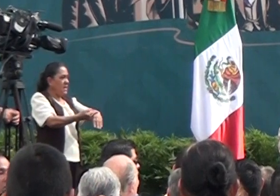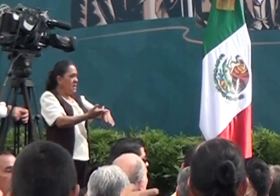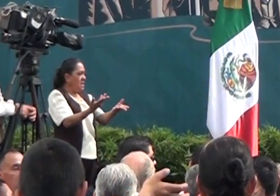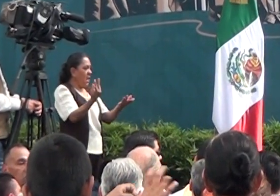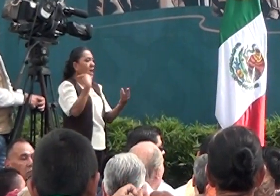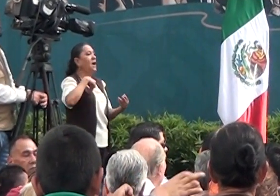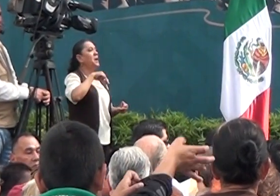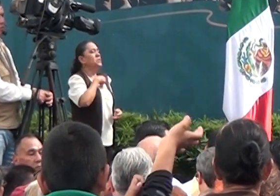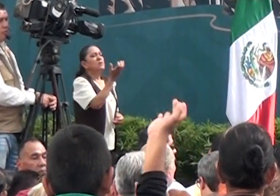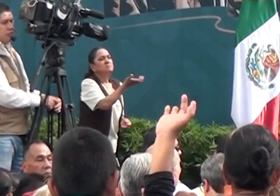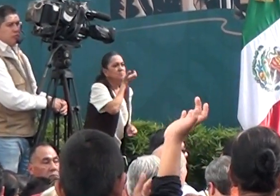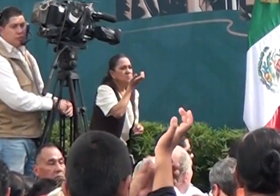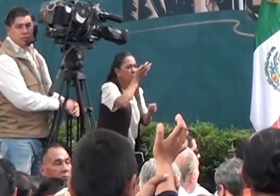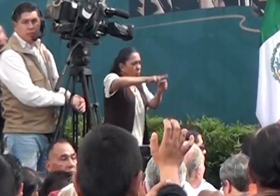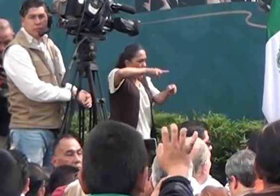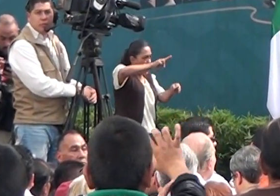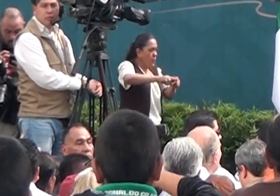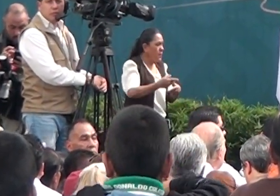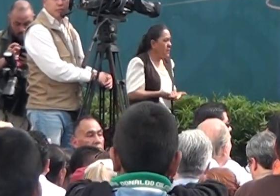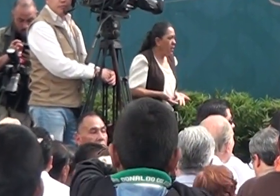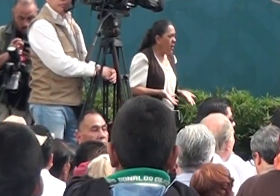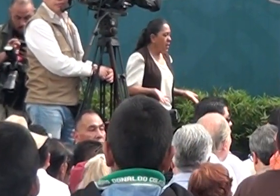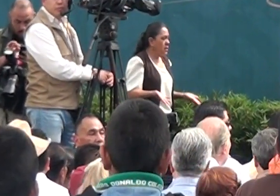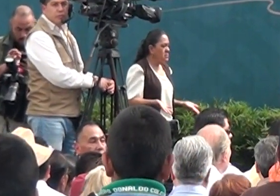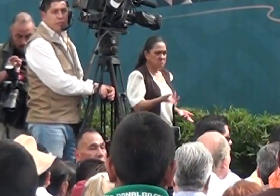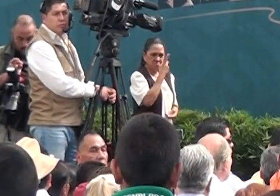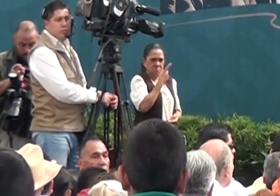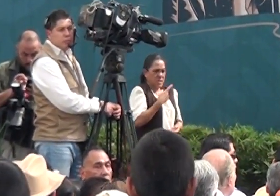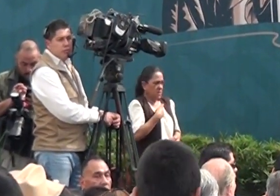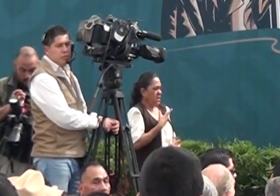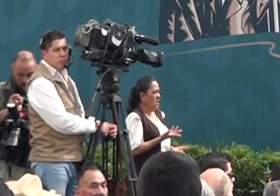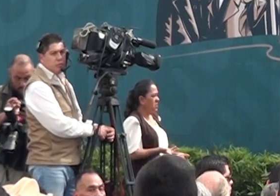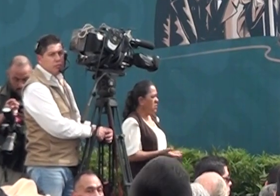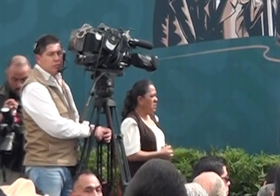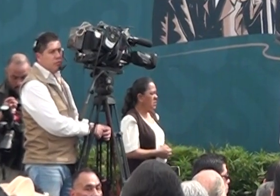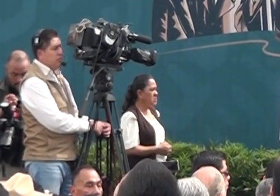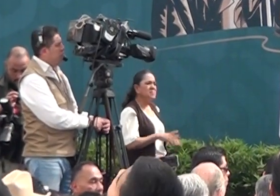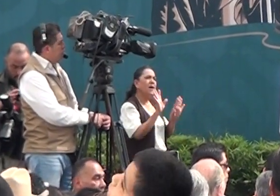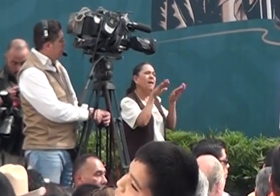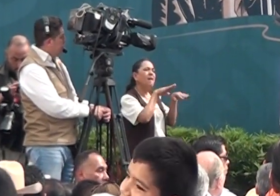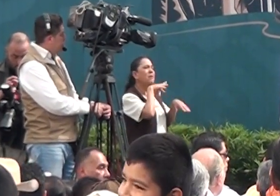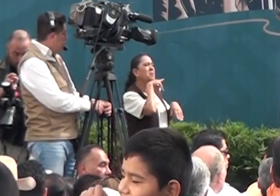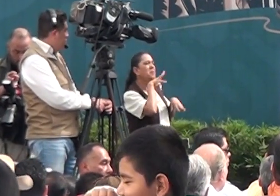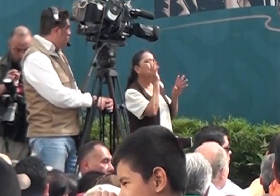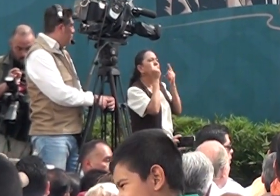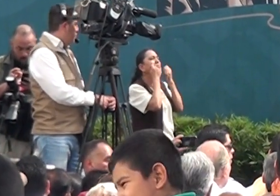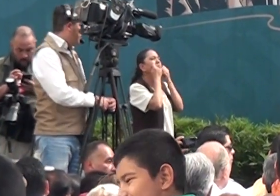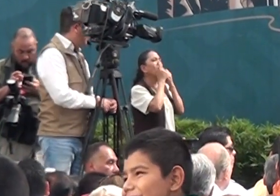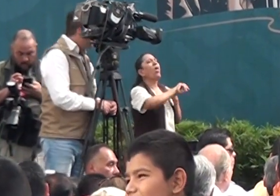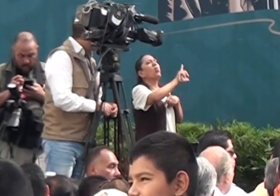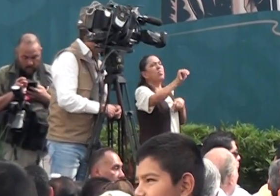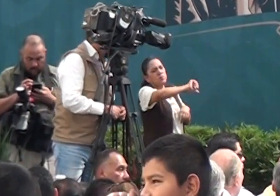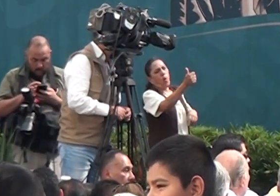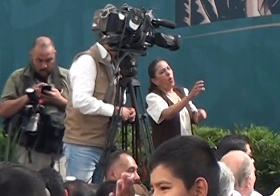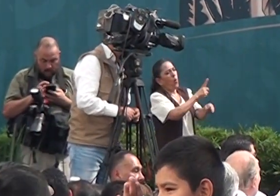cayó nuestra cotidianidad. Y me dijeron, no importa, ya vendrá otra